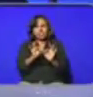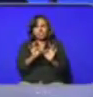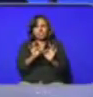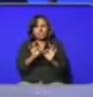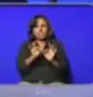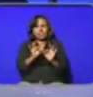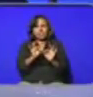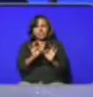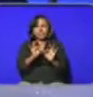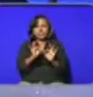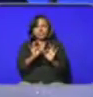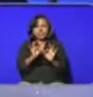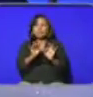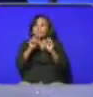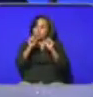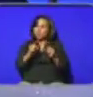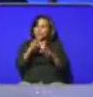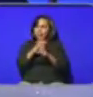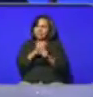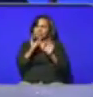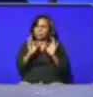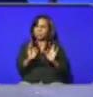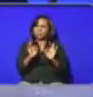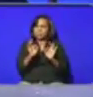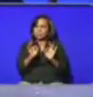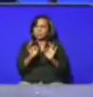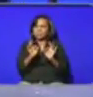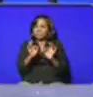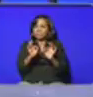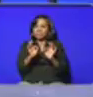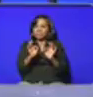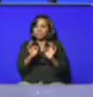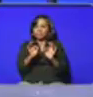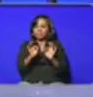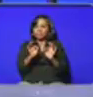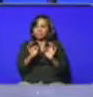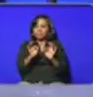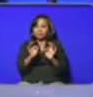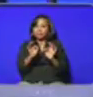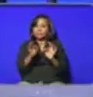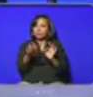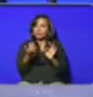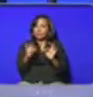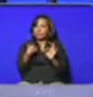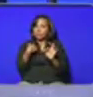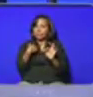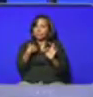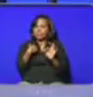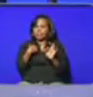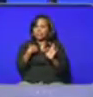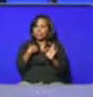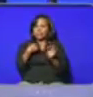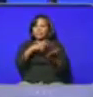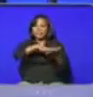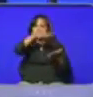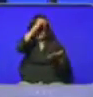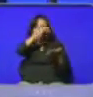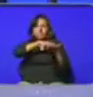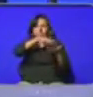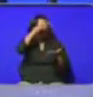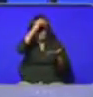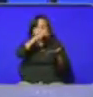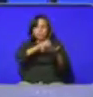pues oferta académica. Tiene que tener una componente de formación práctica,